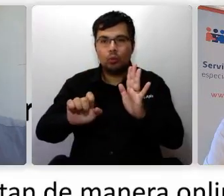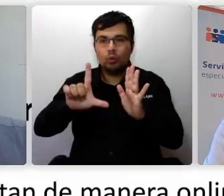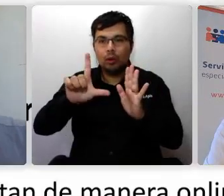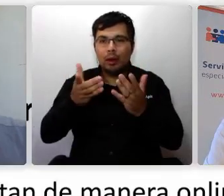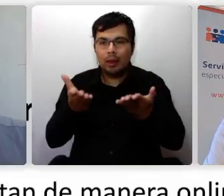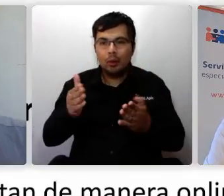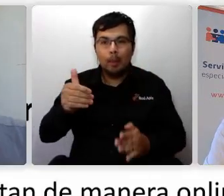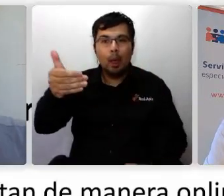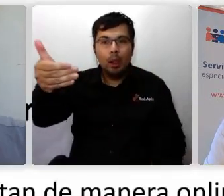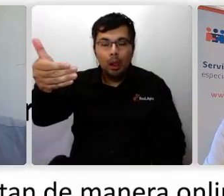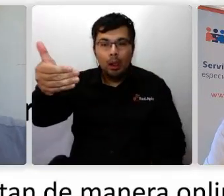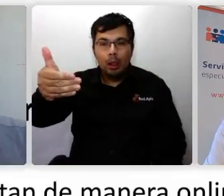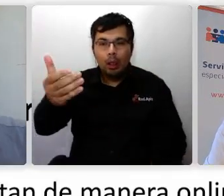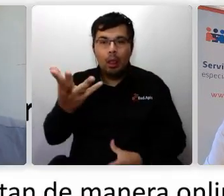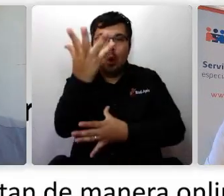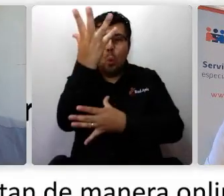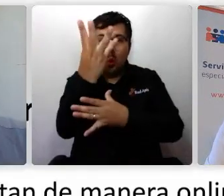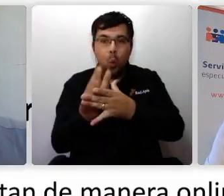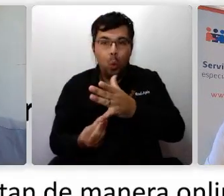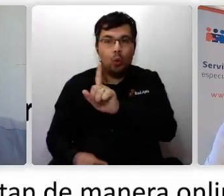momento, mucha gente